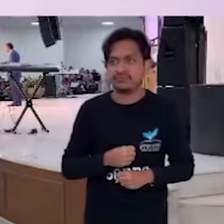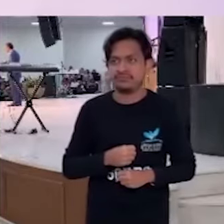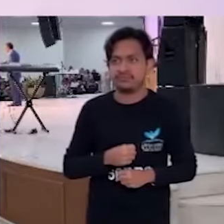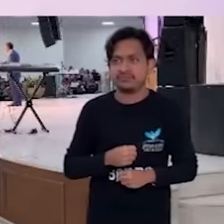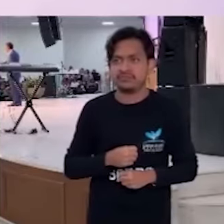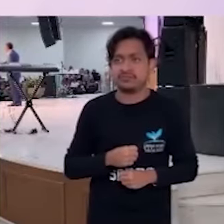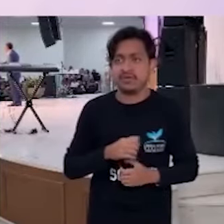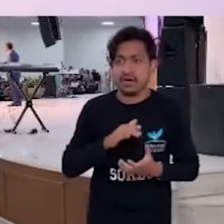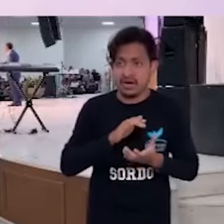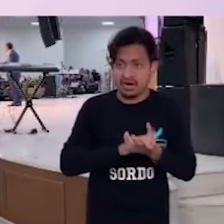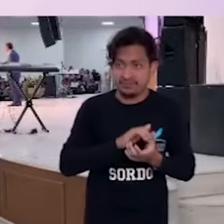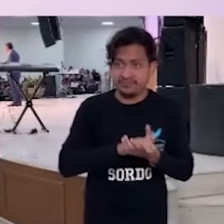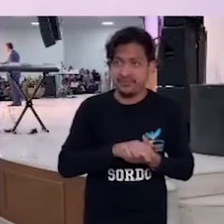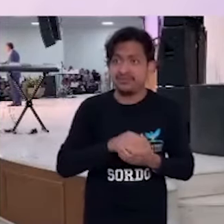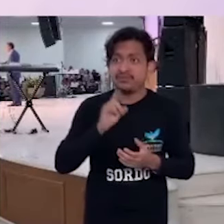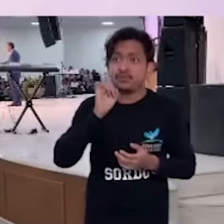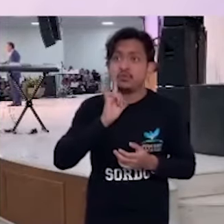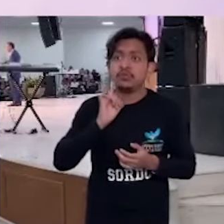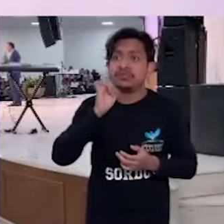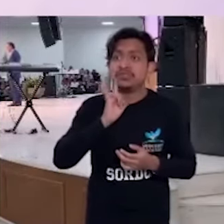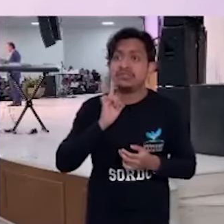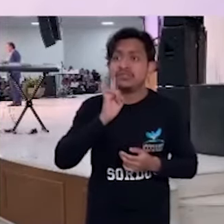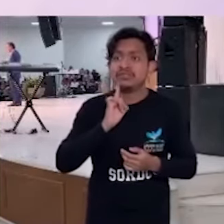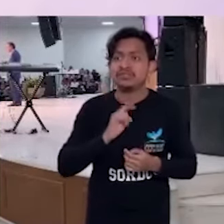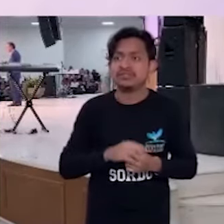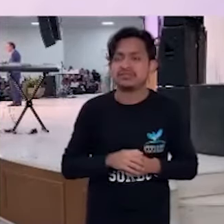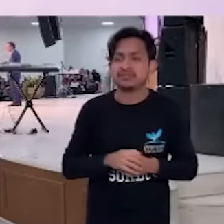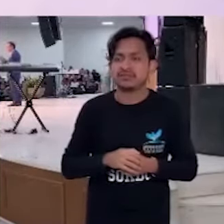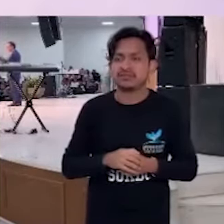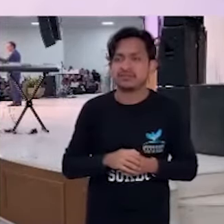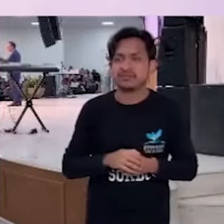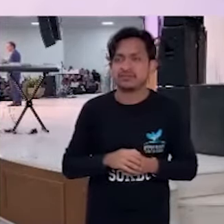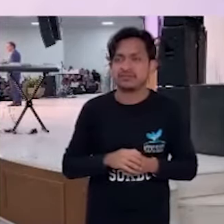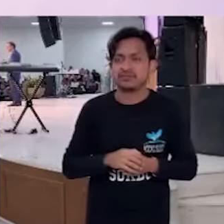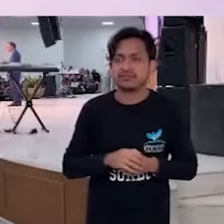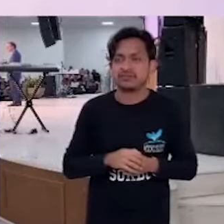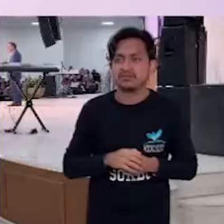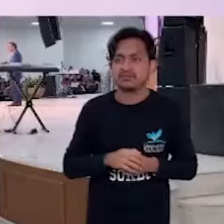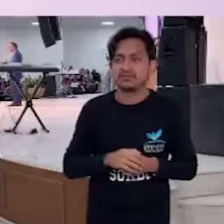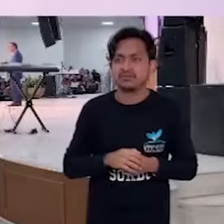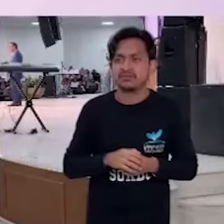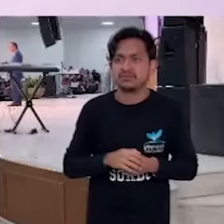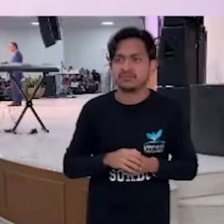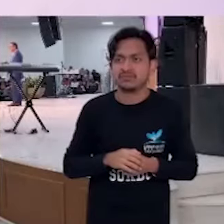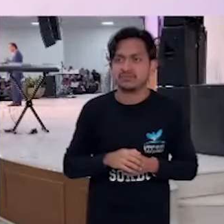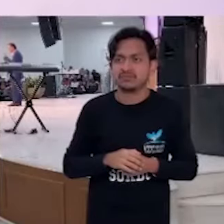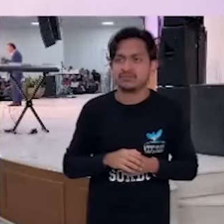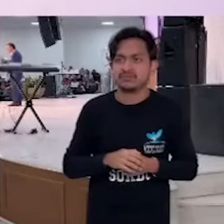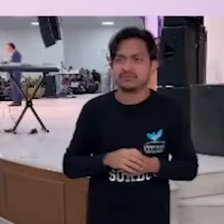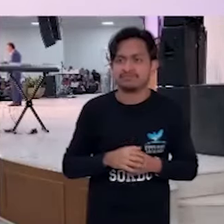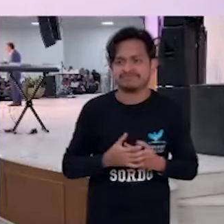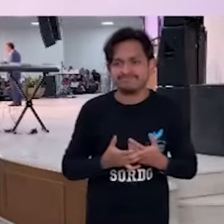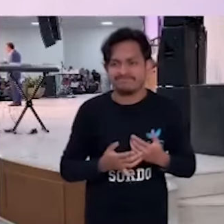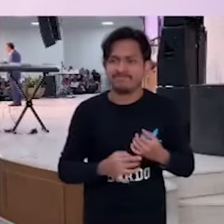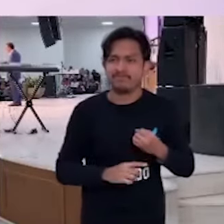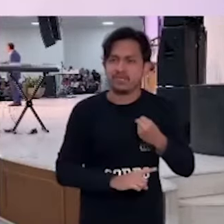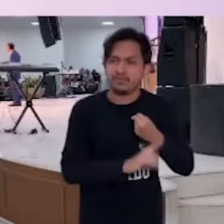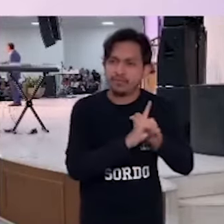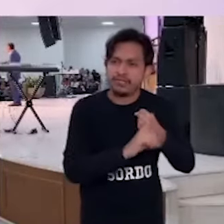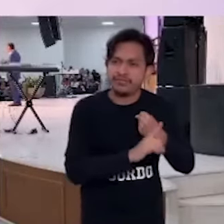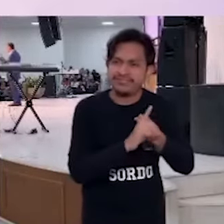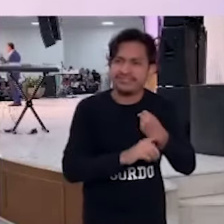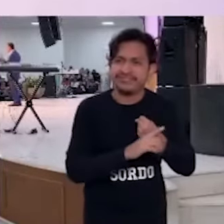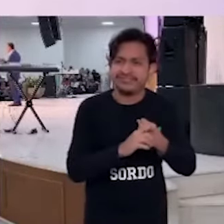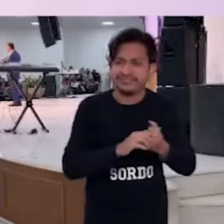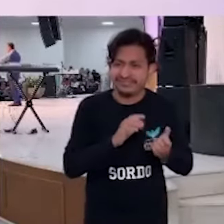hermana en lugar de su esposa, ¿se acuerdan? ¿Y sabes qué causó eso? Problemas matrimoniales, problemas en su relación.